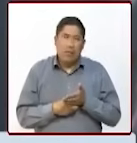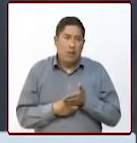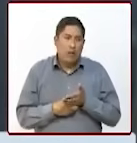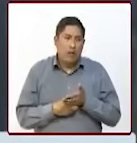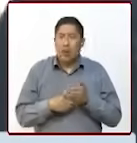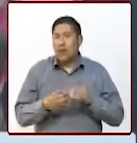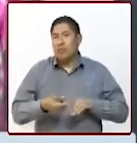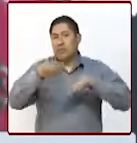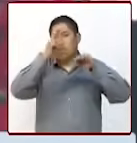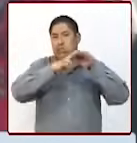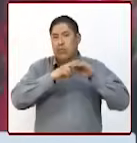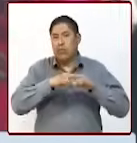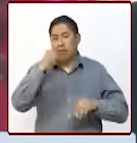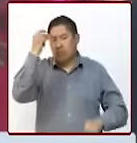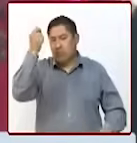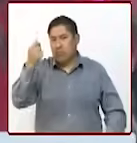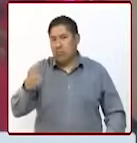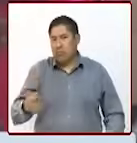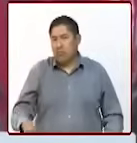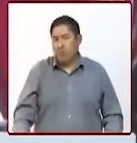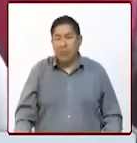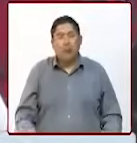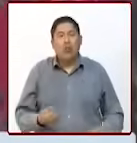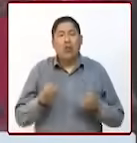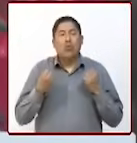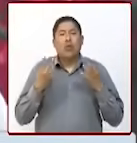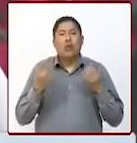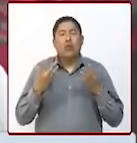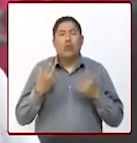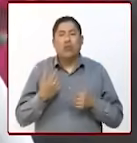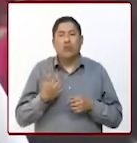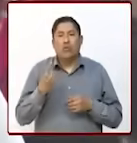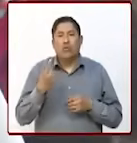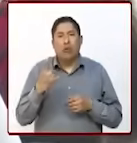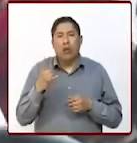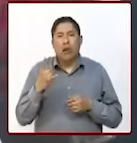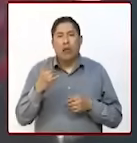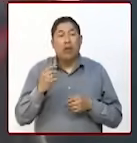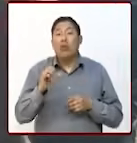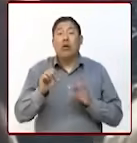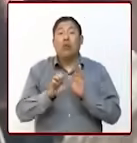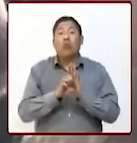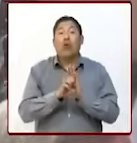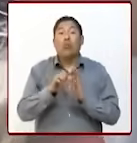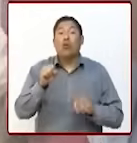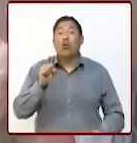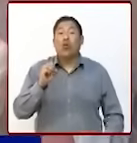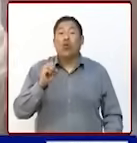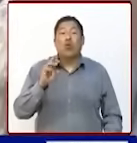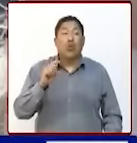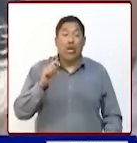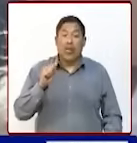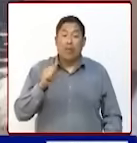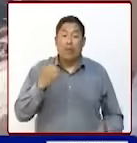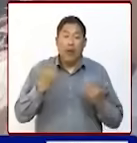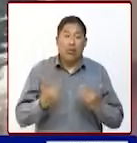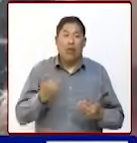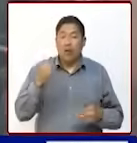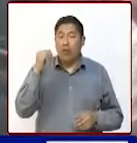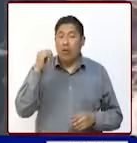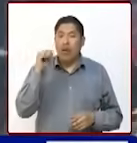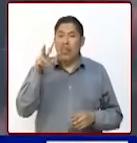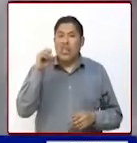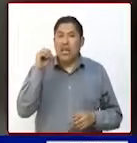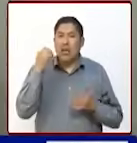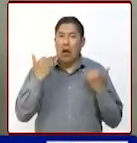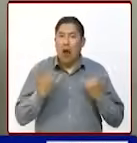Han incrementado automáticamente los pasajes. ¿En cuánto están incrementando? A ver, cuénteme, hacia Sorata, digamos. Eran 20 pesos, ahora están